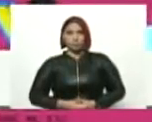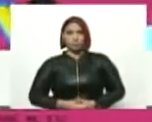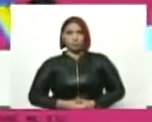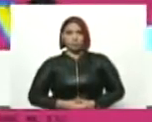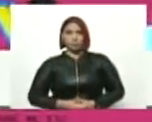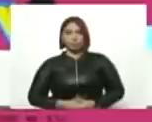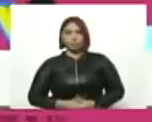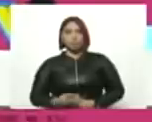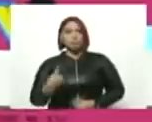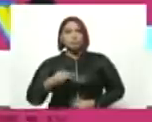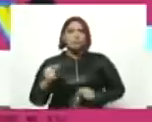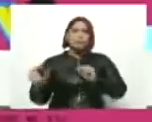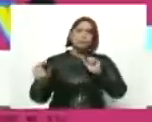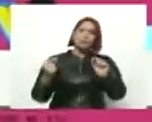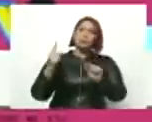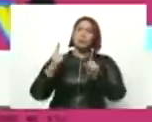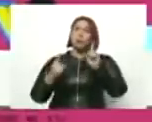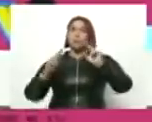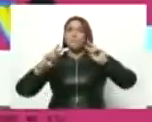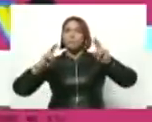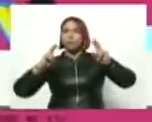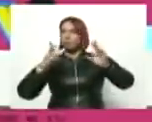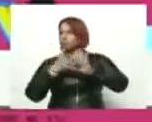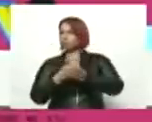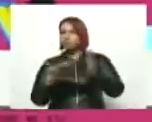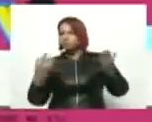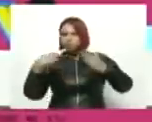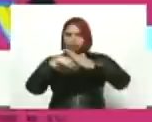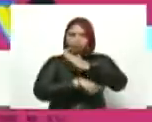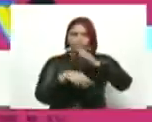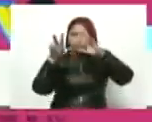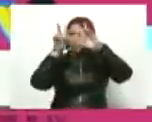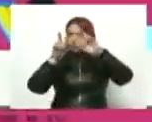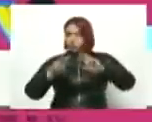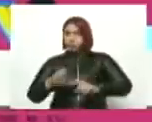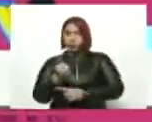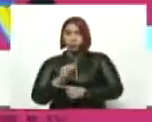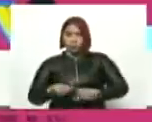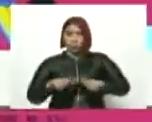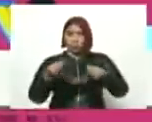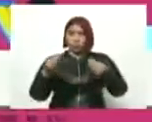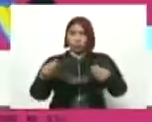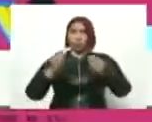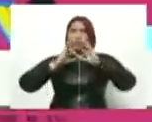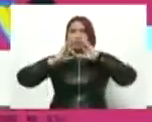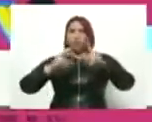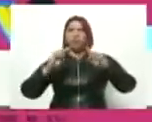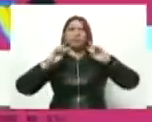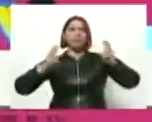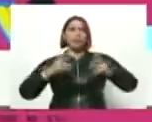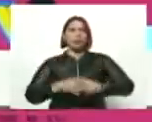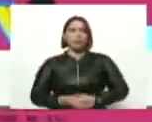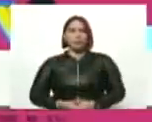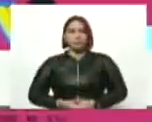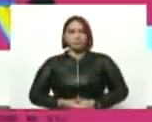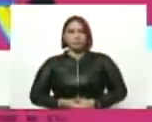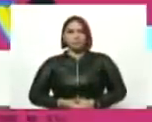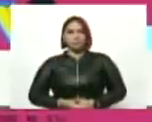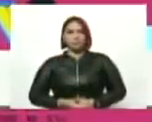Venimos aquí a debatir una serie de temas que están planteados en una temática, valga el